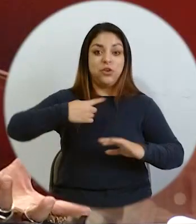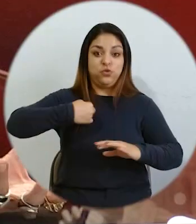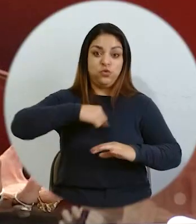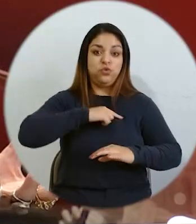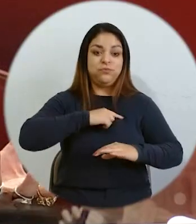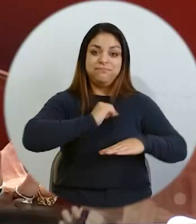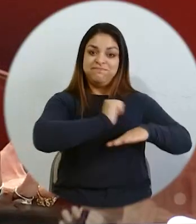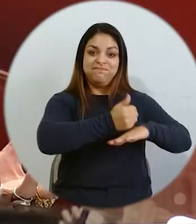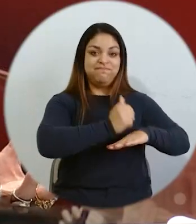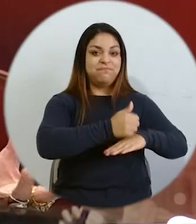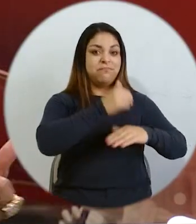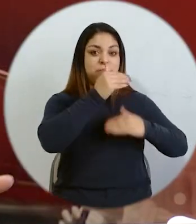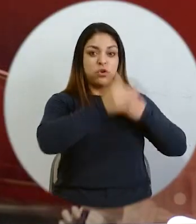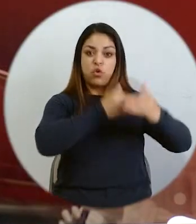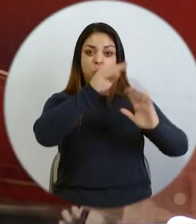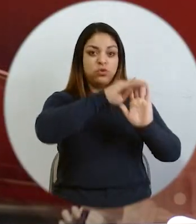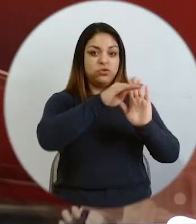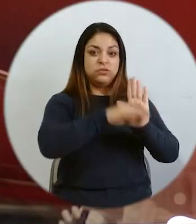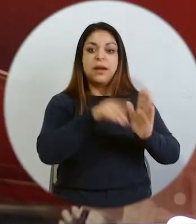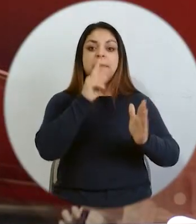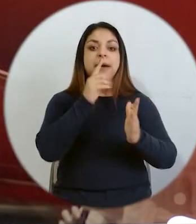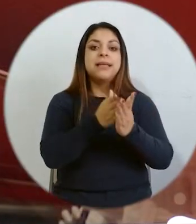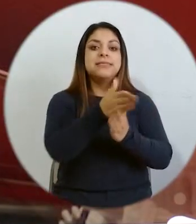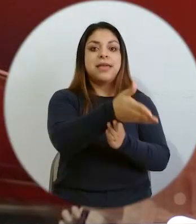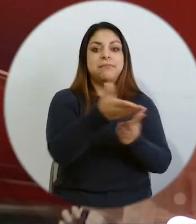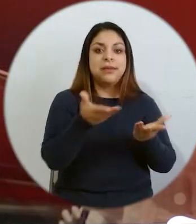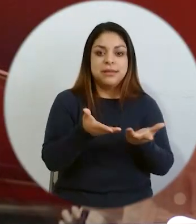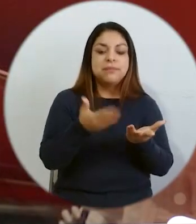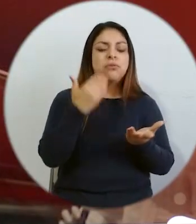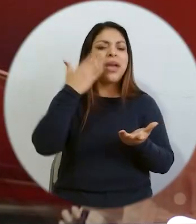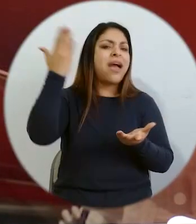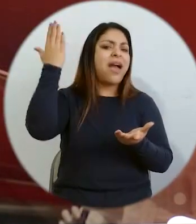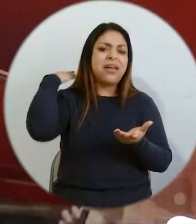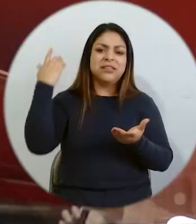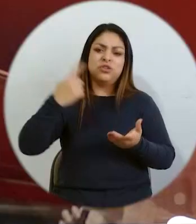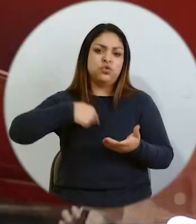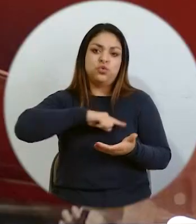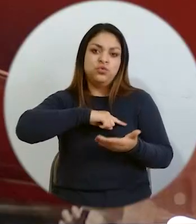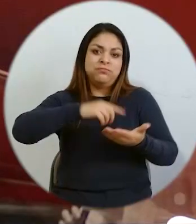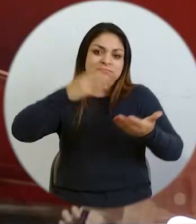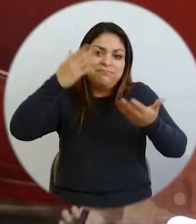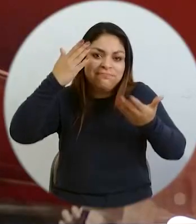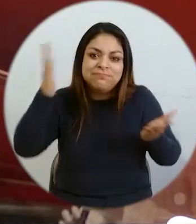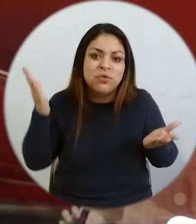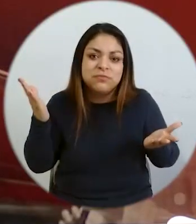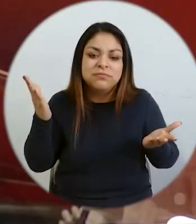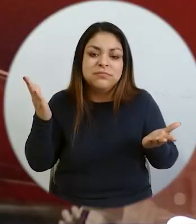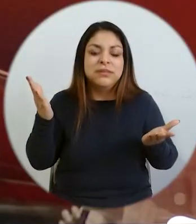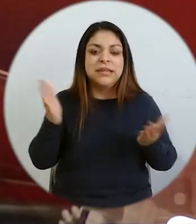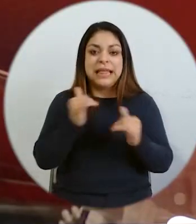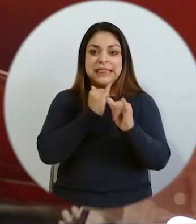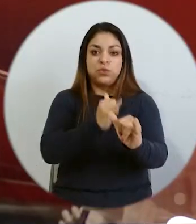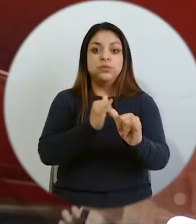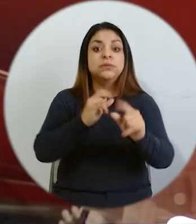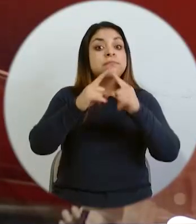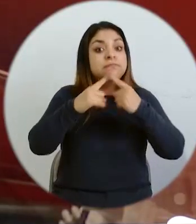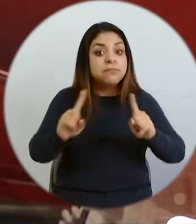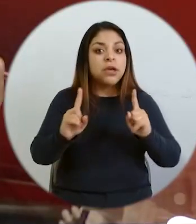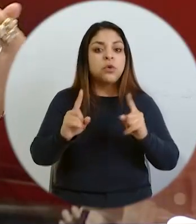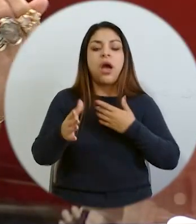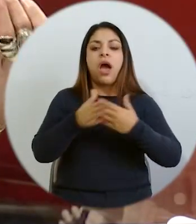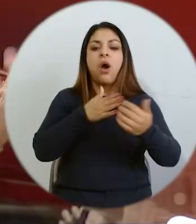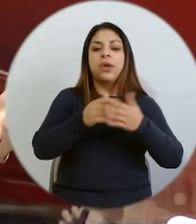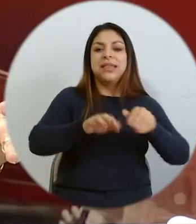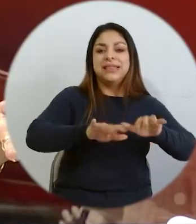crear protocolos para intervenir cuando en otros momentos no estábamos de frente a ese tipo de denuncias. Sin